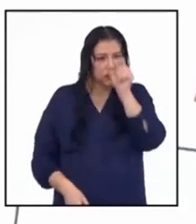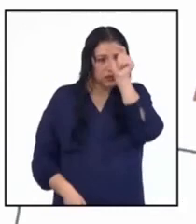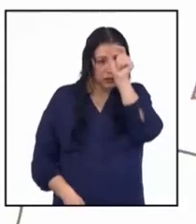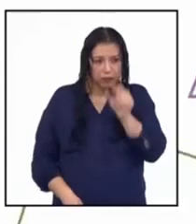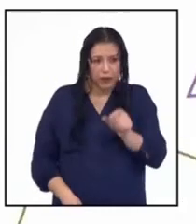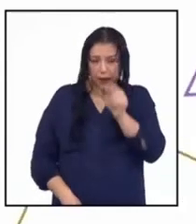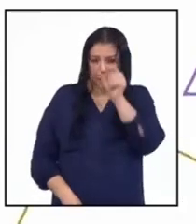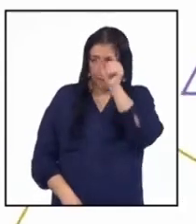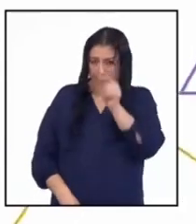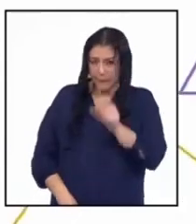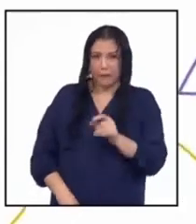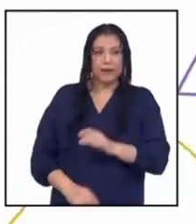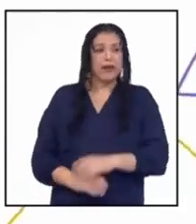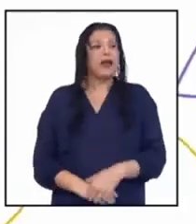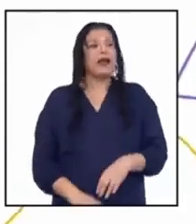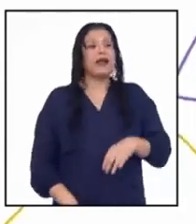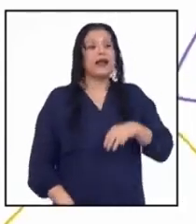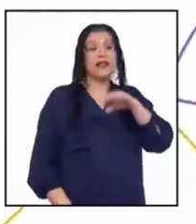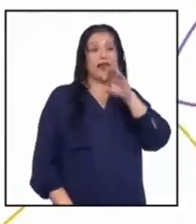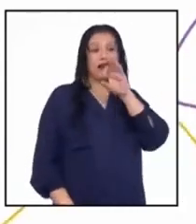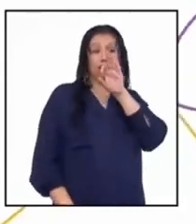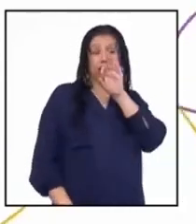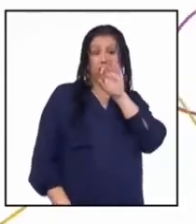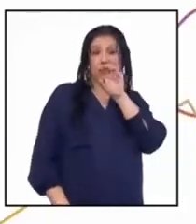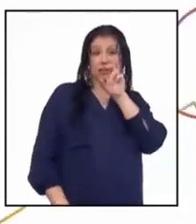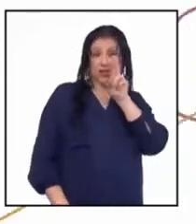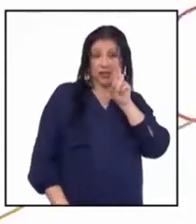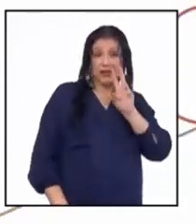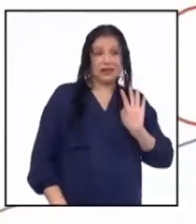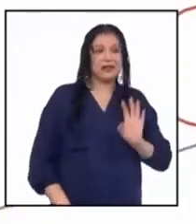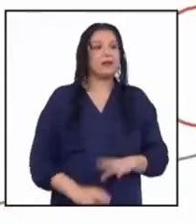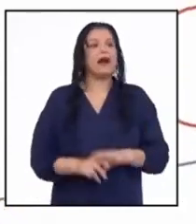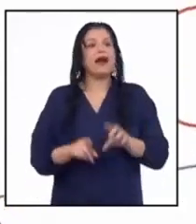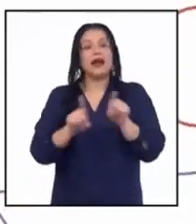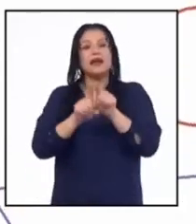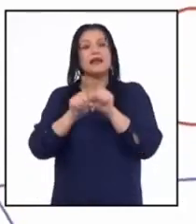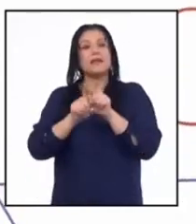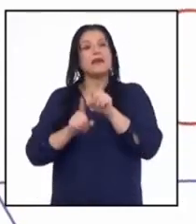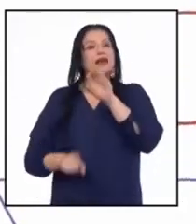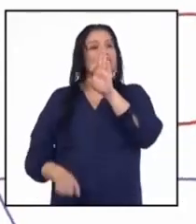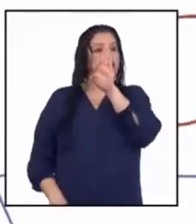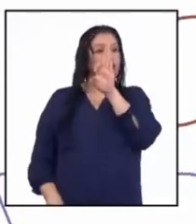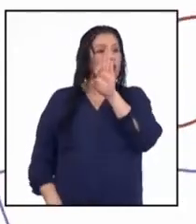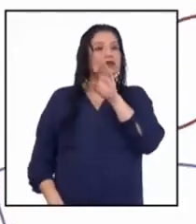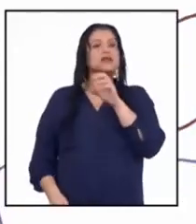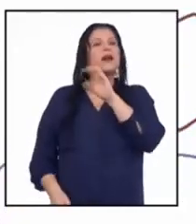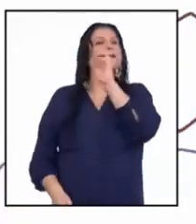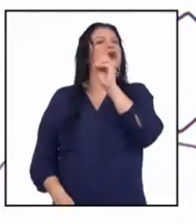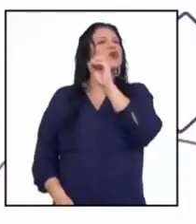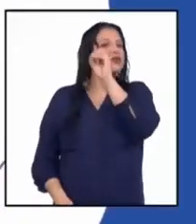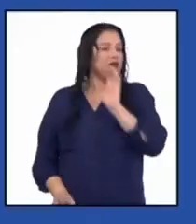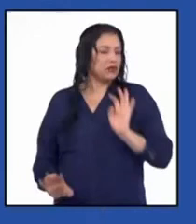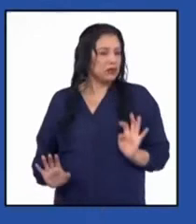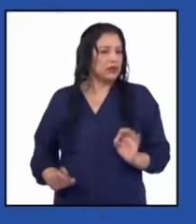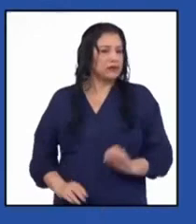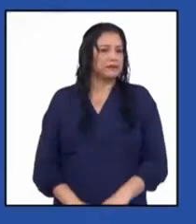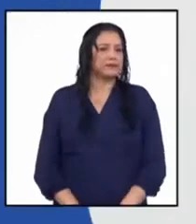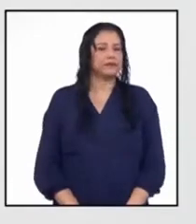columnas, la de frecuencia relativa y la de frecuencia porcentual.